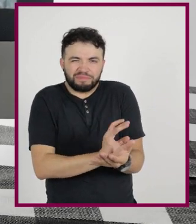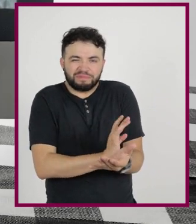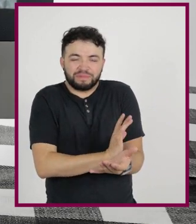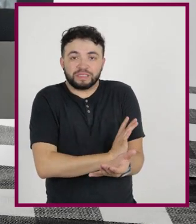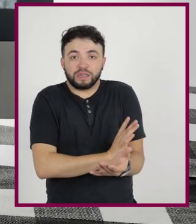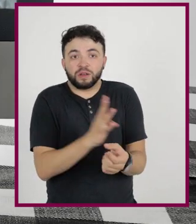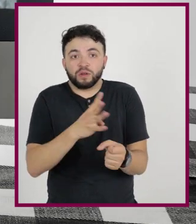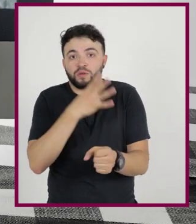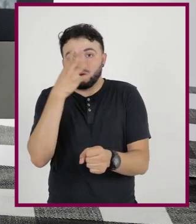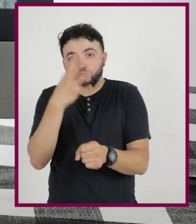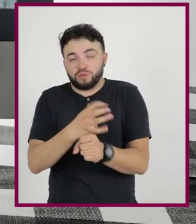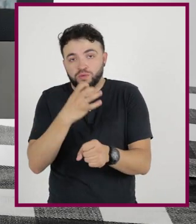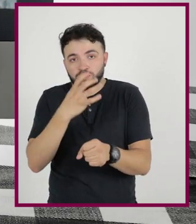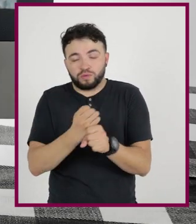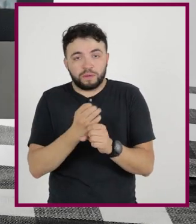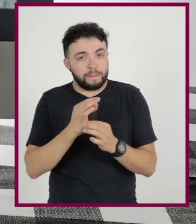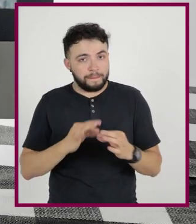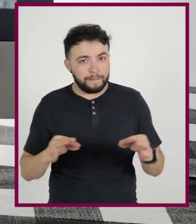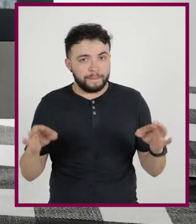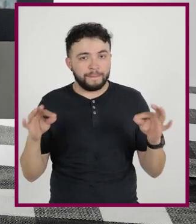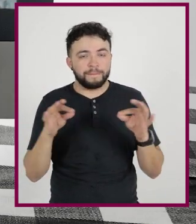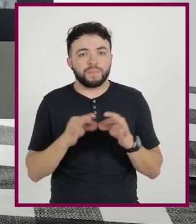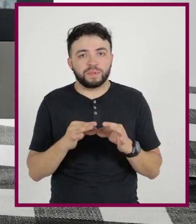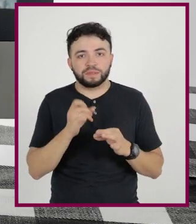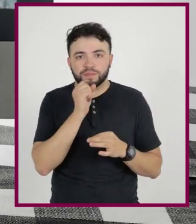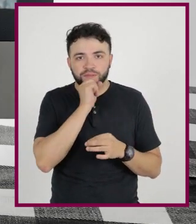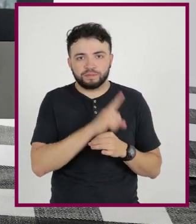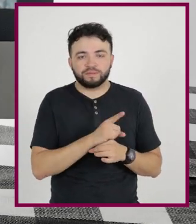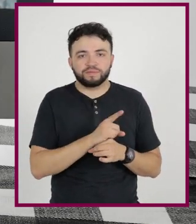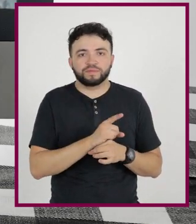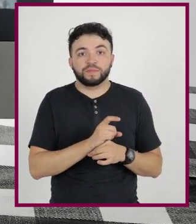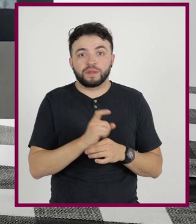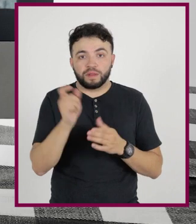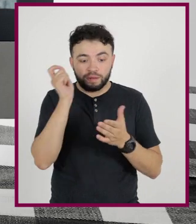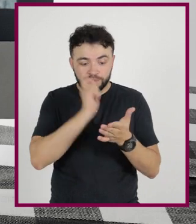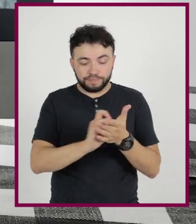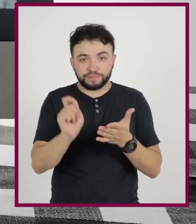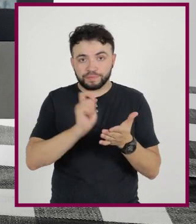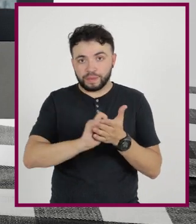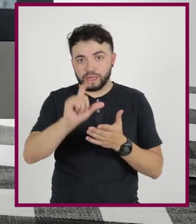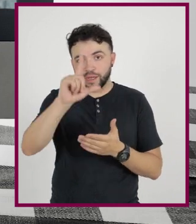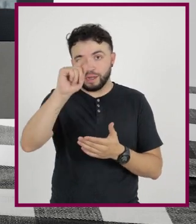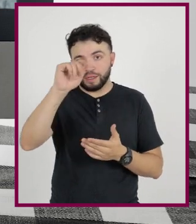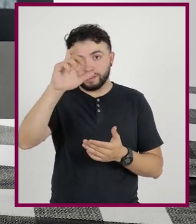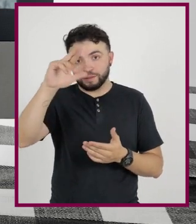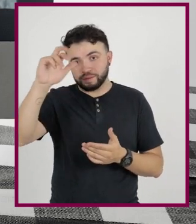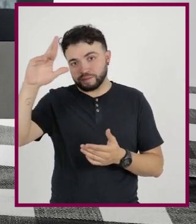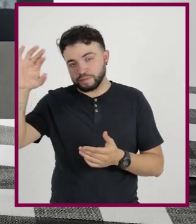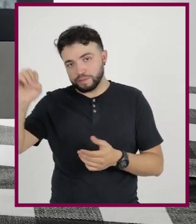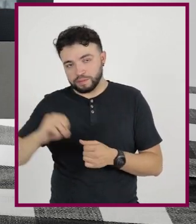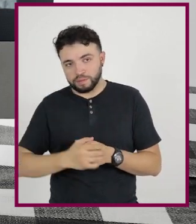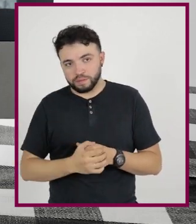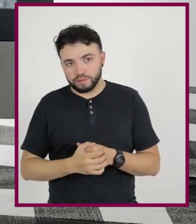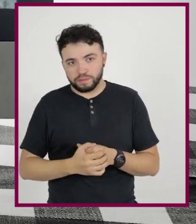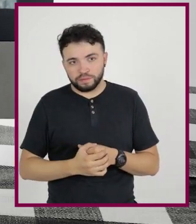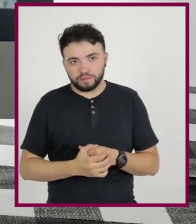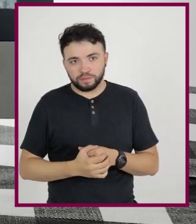la cuarta, que me parece también muy importante, es que los textos o el texto literario